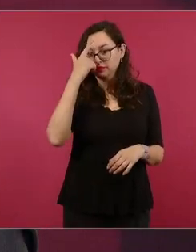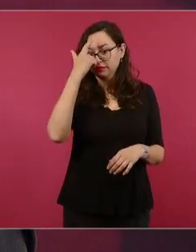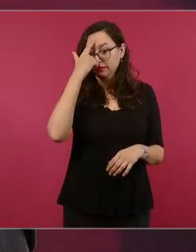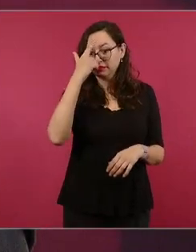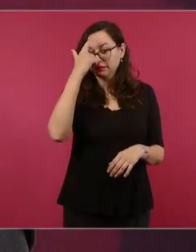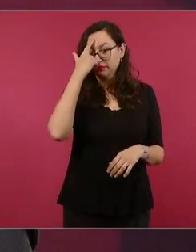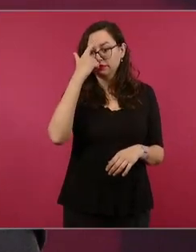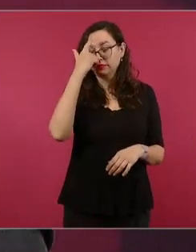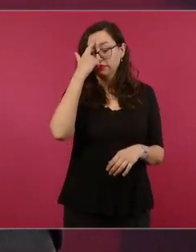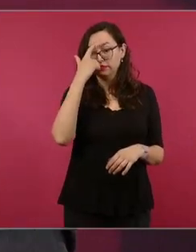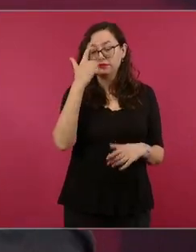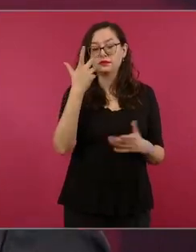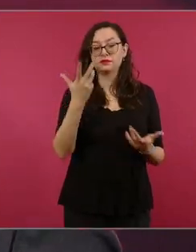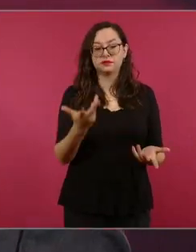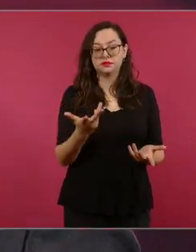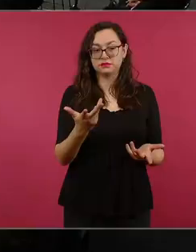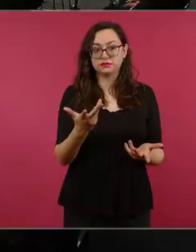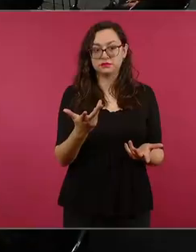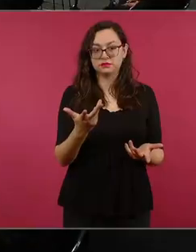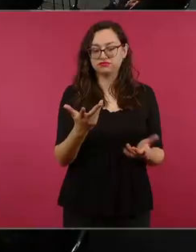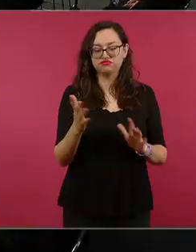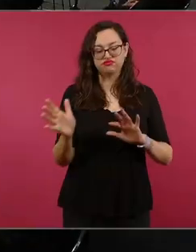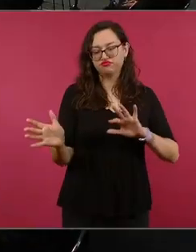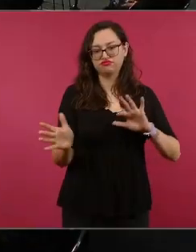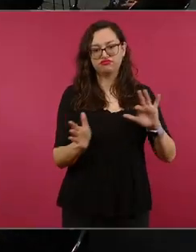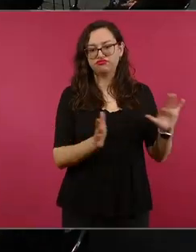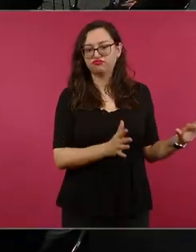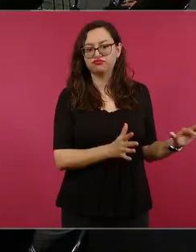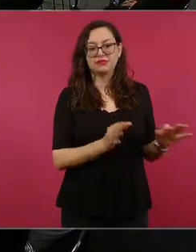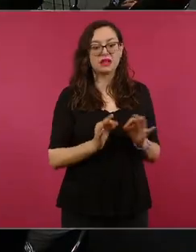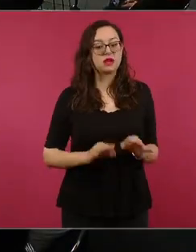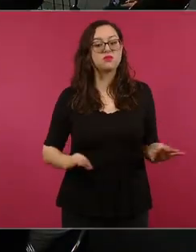verdaderamente permite ser felices,